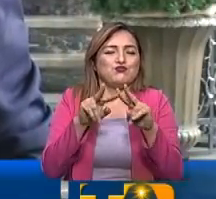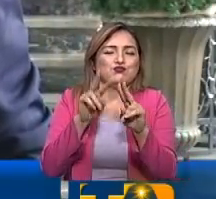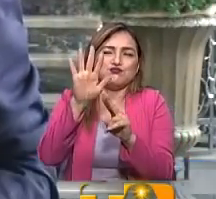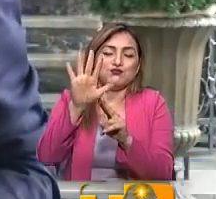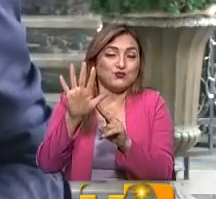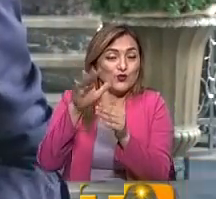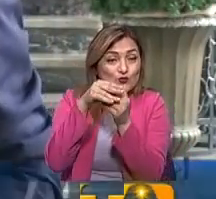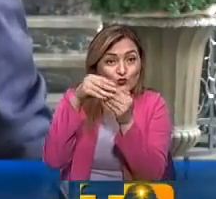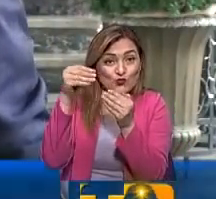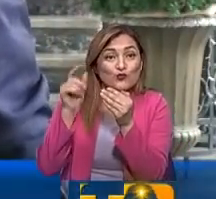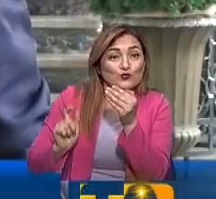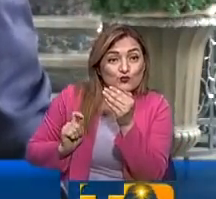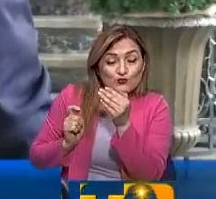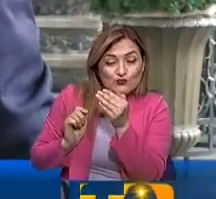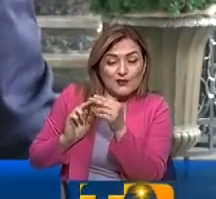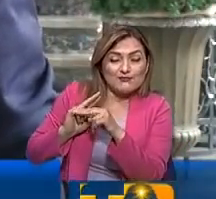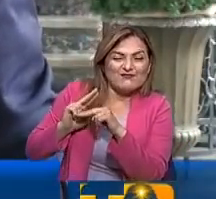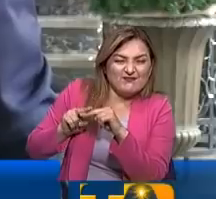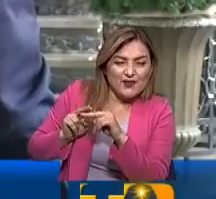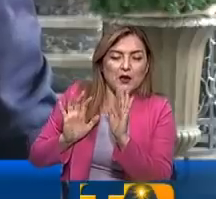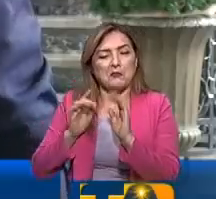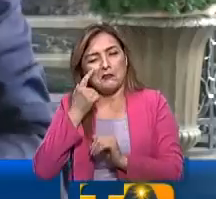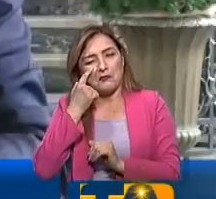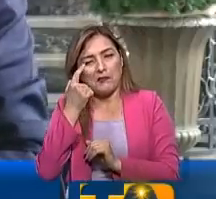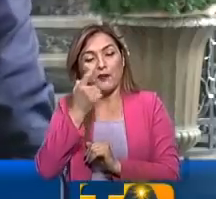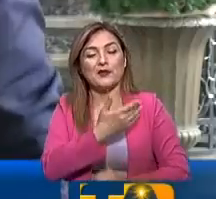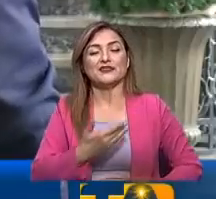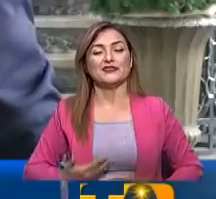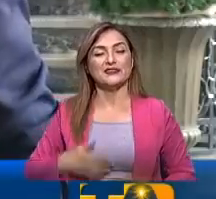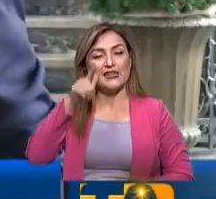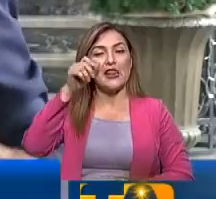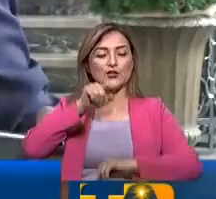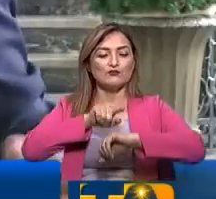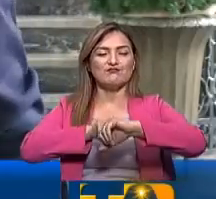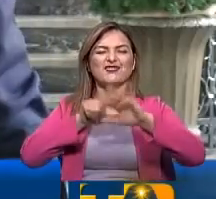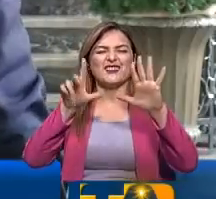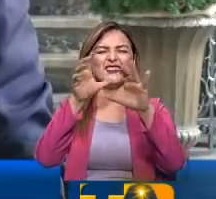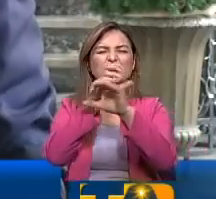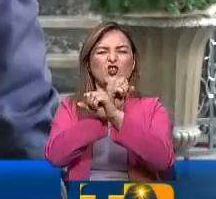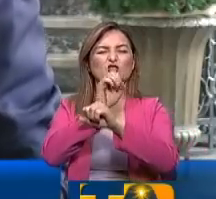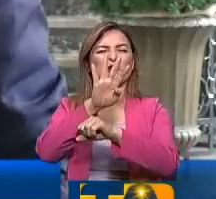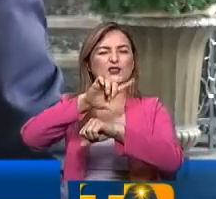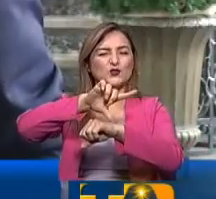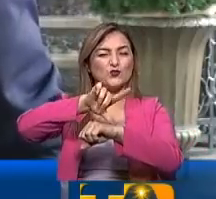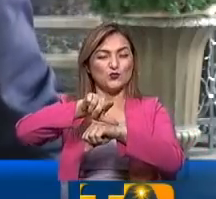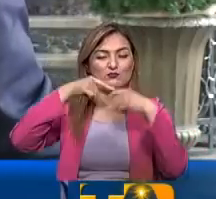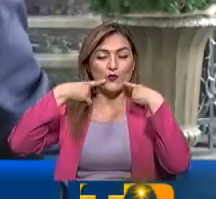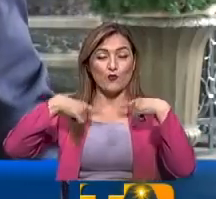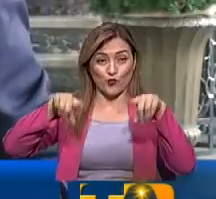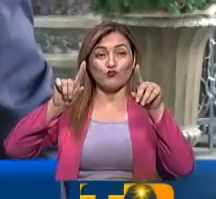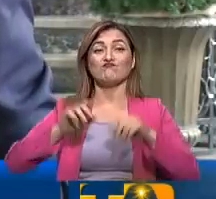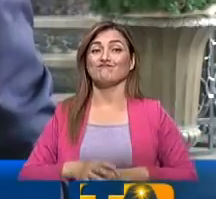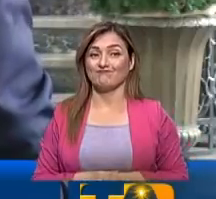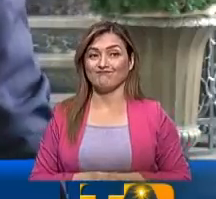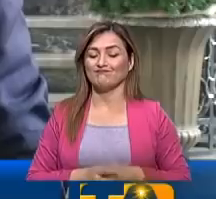básico unificado. Habrá que esperar el anuncio presidencial. Lo que sí es un hecho es lo que acaba de producirse aquí en el Palacio de